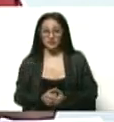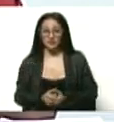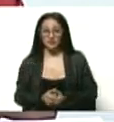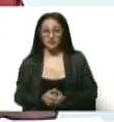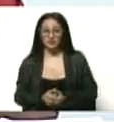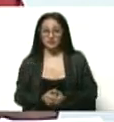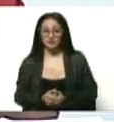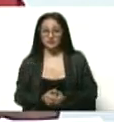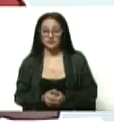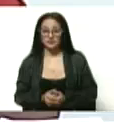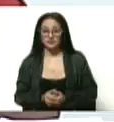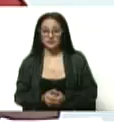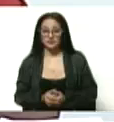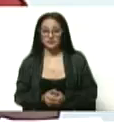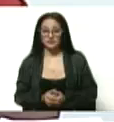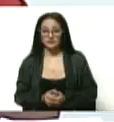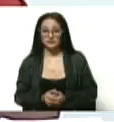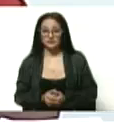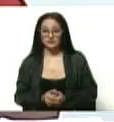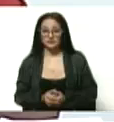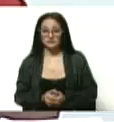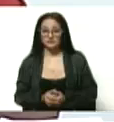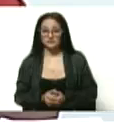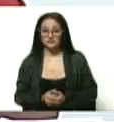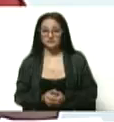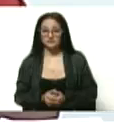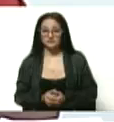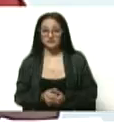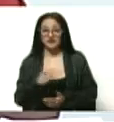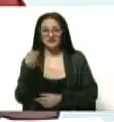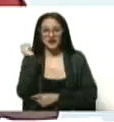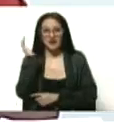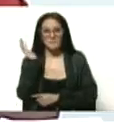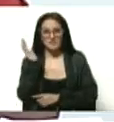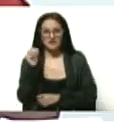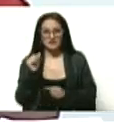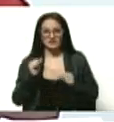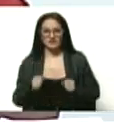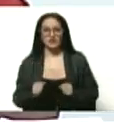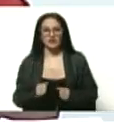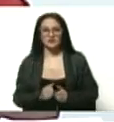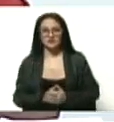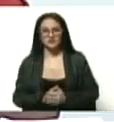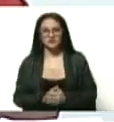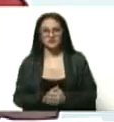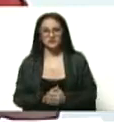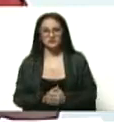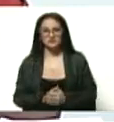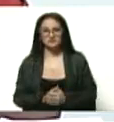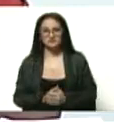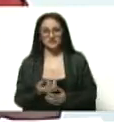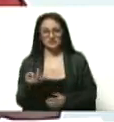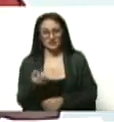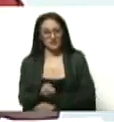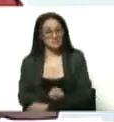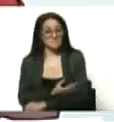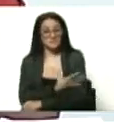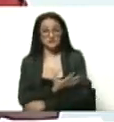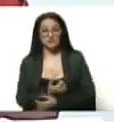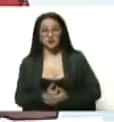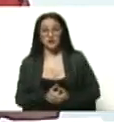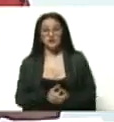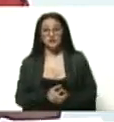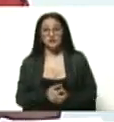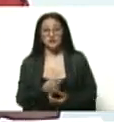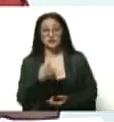No la hace enemigo de Venezuela, no. No. Esas campañas son tan fuertes. Que es impresionante. Ellos dicen que uno se